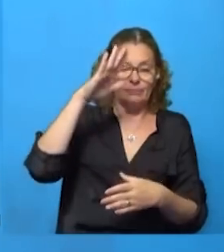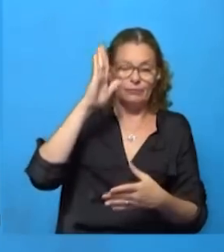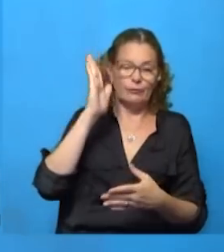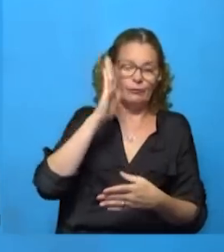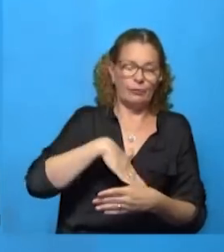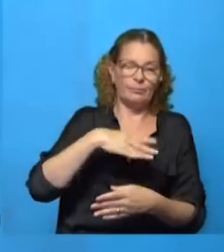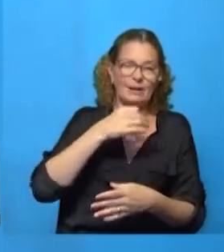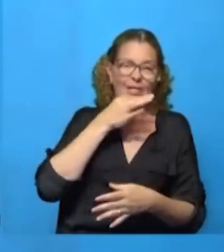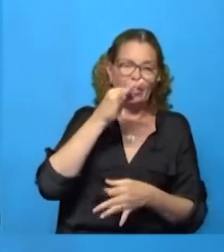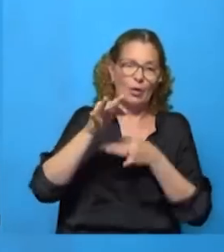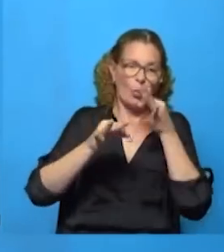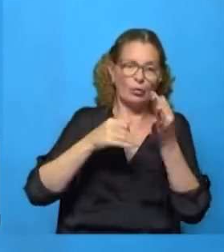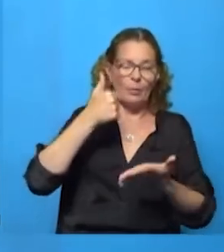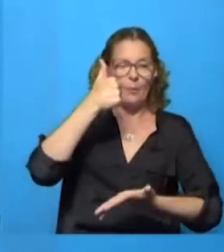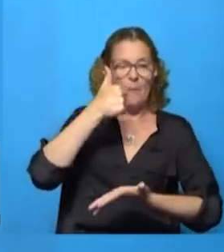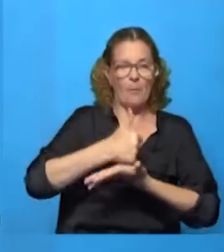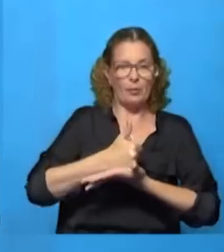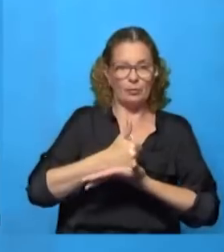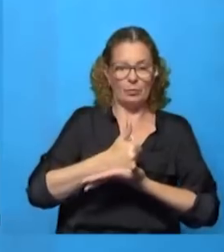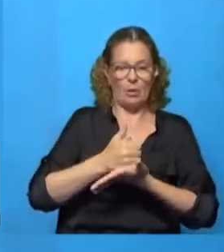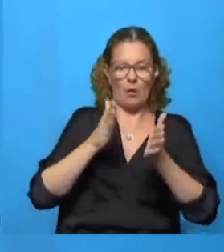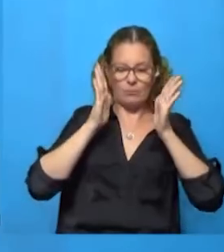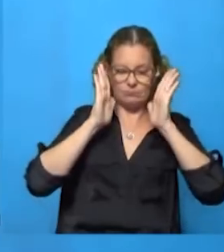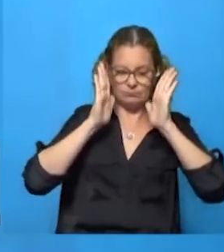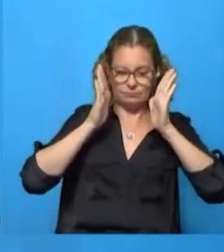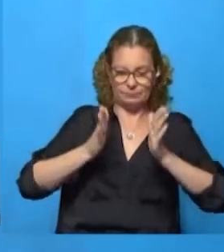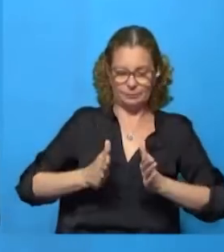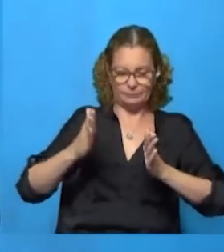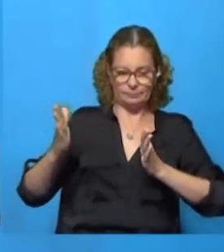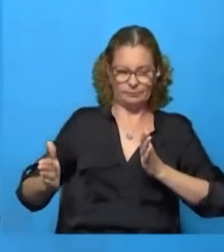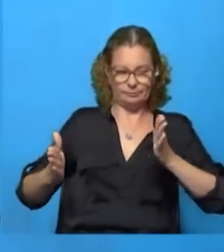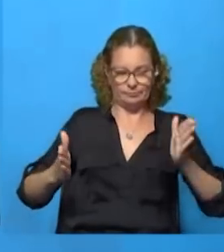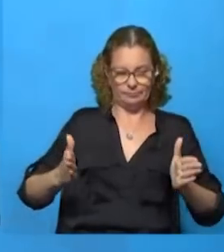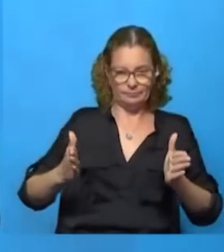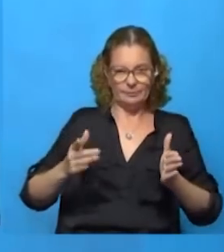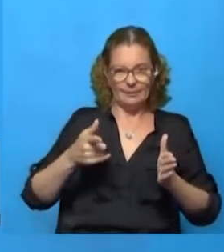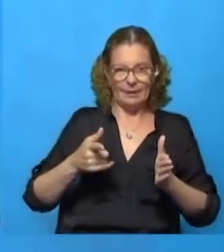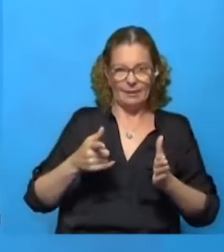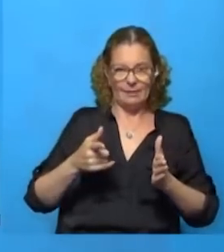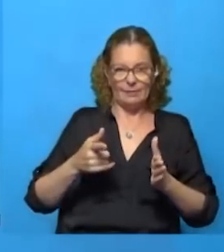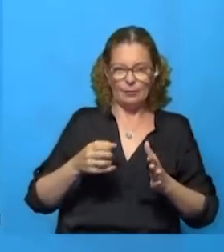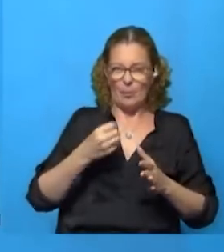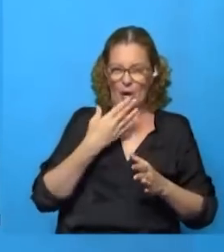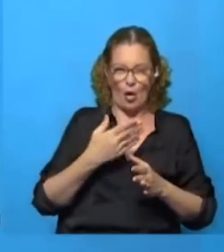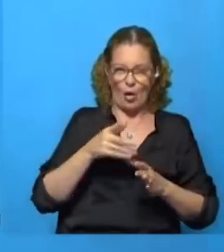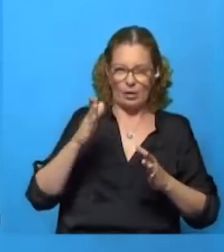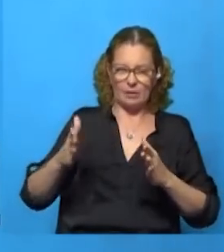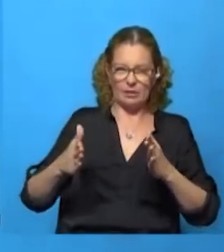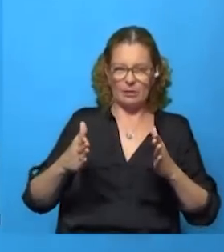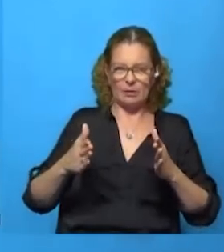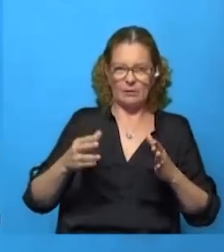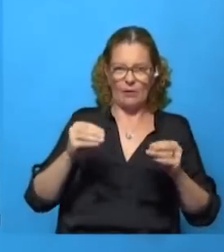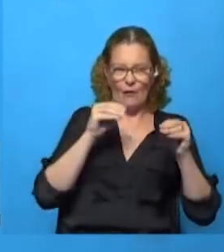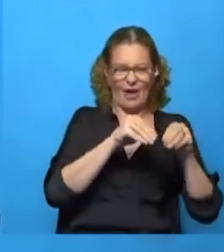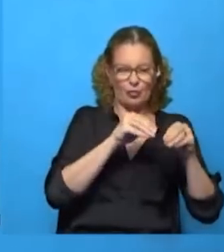el discurso si cuando se pone muy en posturas tan extremistas de los dos lados en términos de pureza absoluta y de absoluta